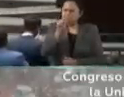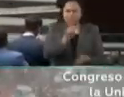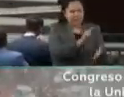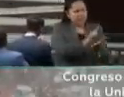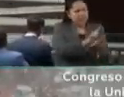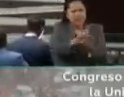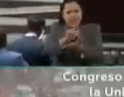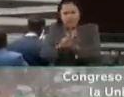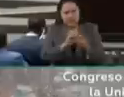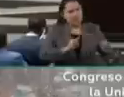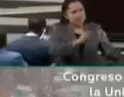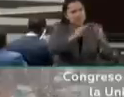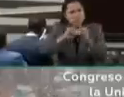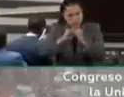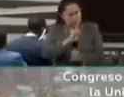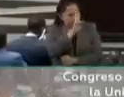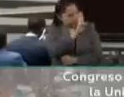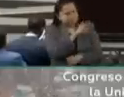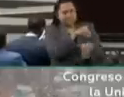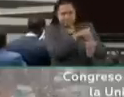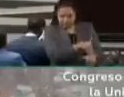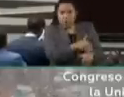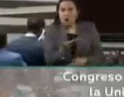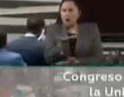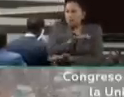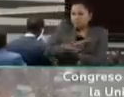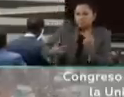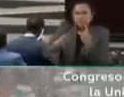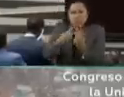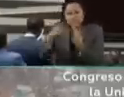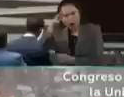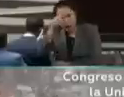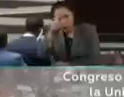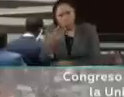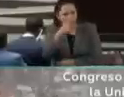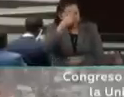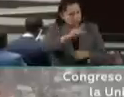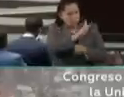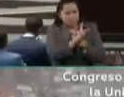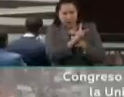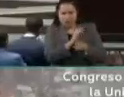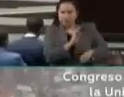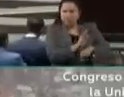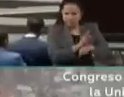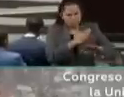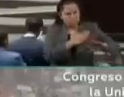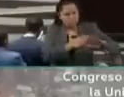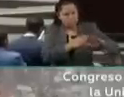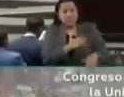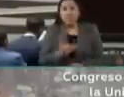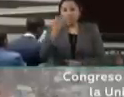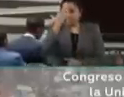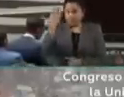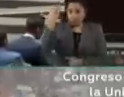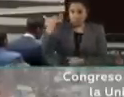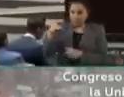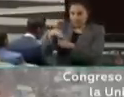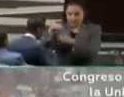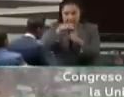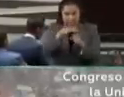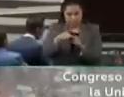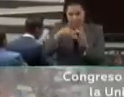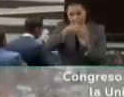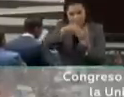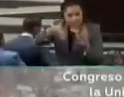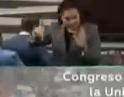instituciones, facilitador de acuerdos y comprometido con México. En el pasado proceso electoral se consolidó una gran